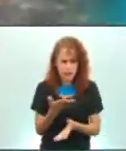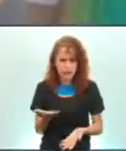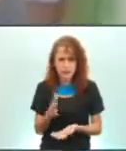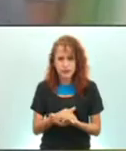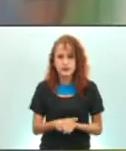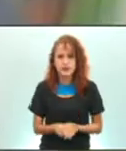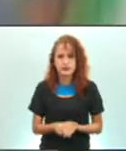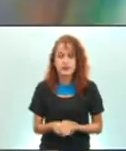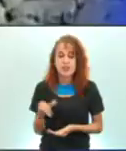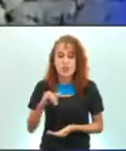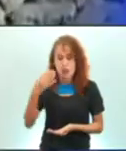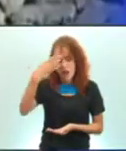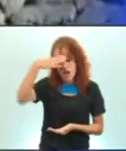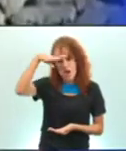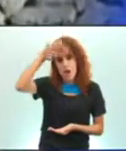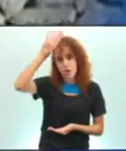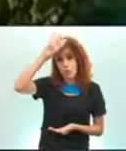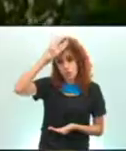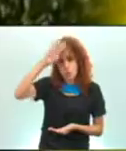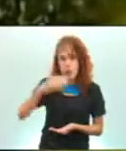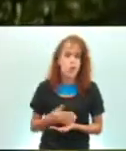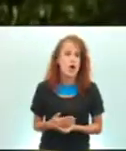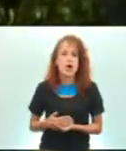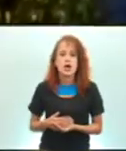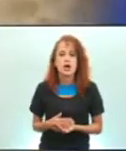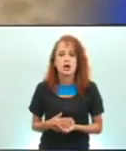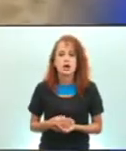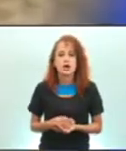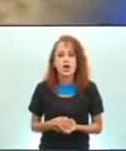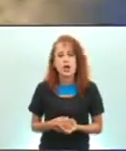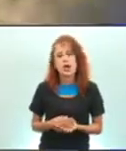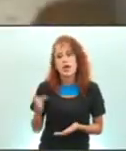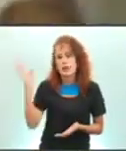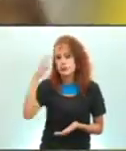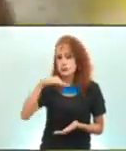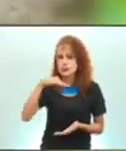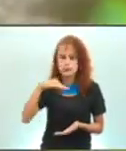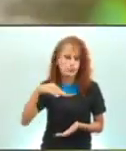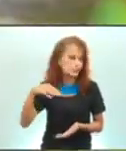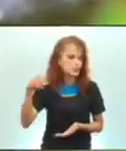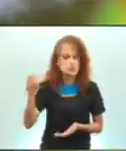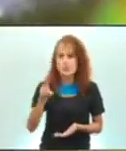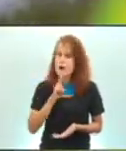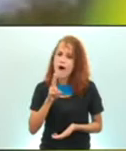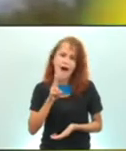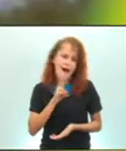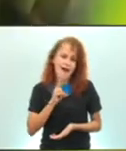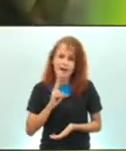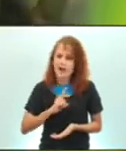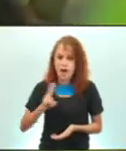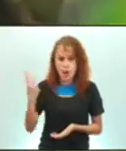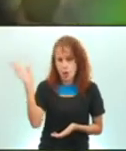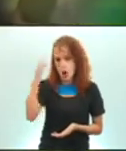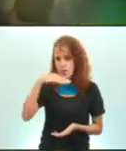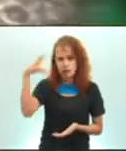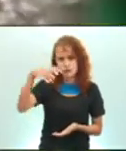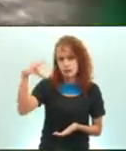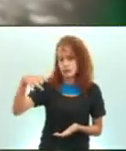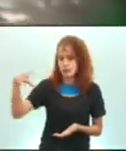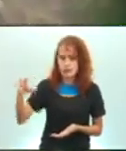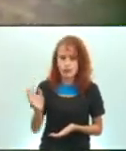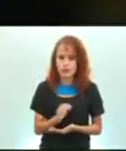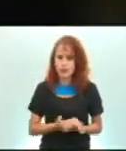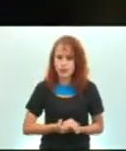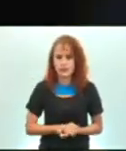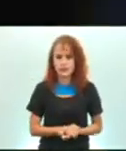momento. También Cuba atraviesa por uno de los periodos de sequía más intensos de toda su